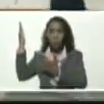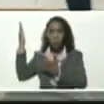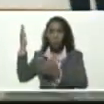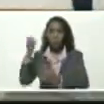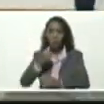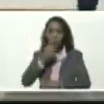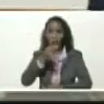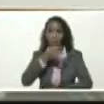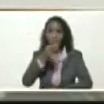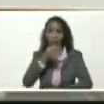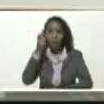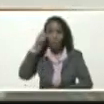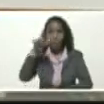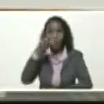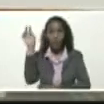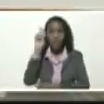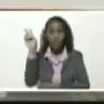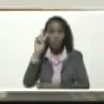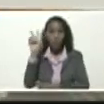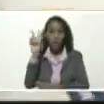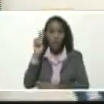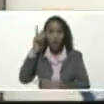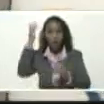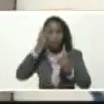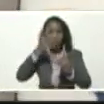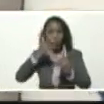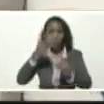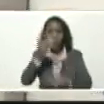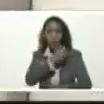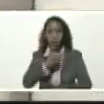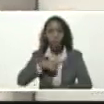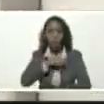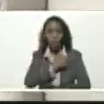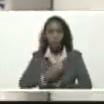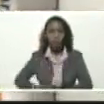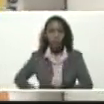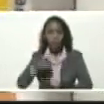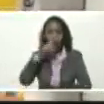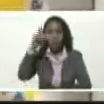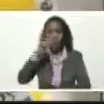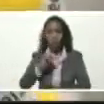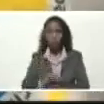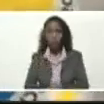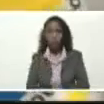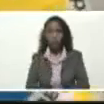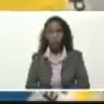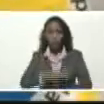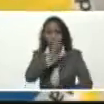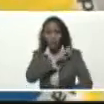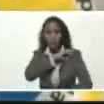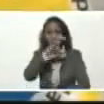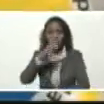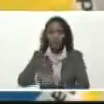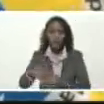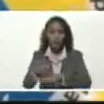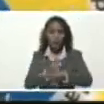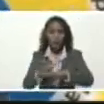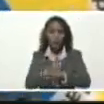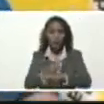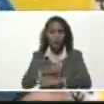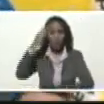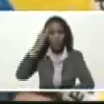Muy buenas tardes, pueblo de Venezuela. Viendo instrucciones de nuestro presidente Nicolás Maduro Moro, jefe de Estado, jefe de gobierno, comandante